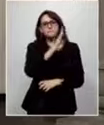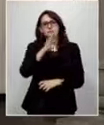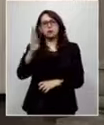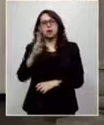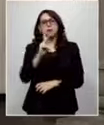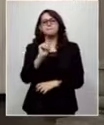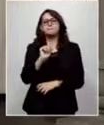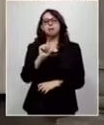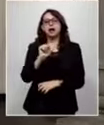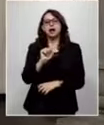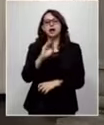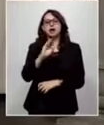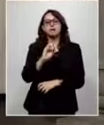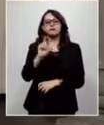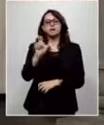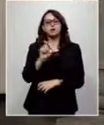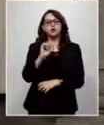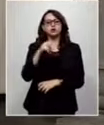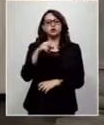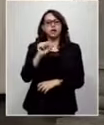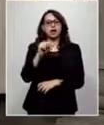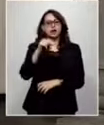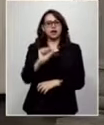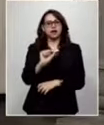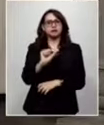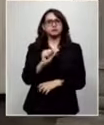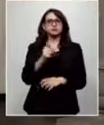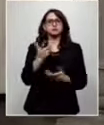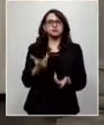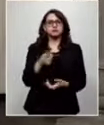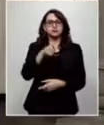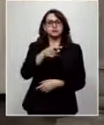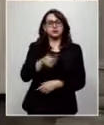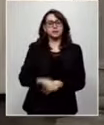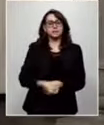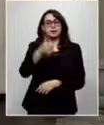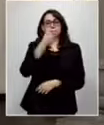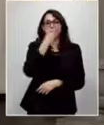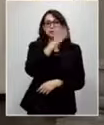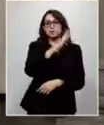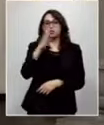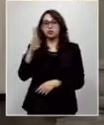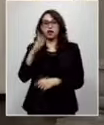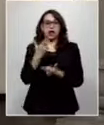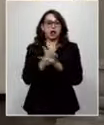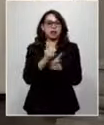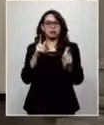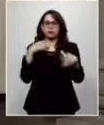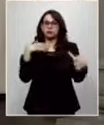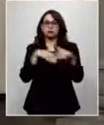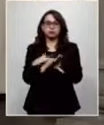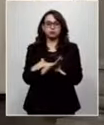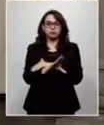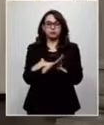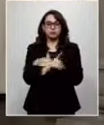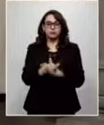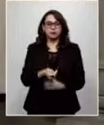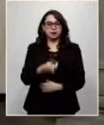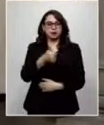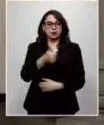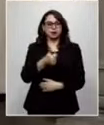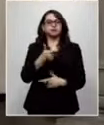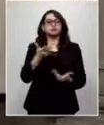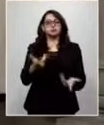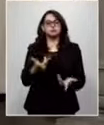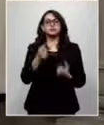que perteneció en su momento a Juan de Palafox, y que es la primera biblioteca pública del país. Y así fue